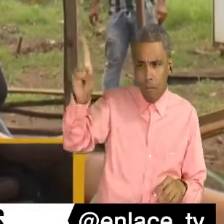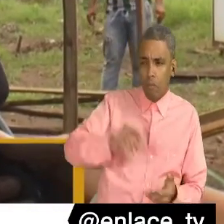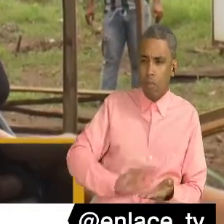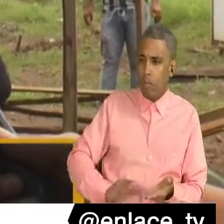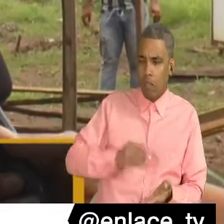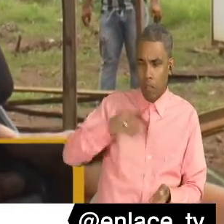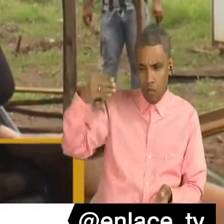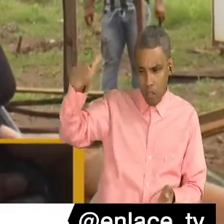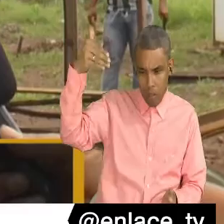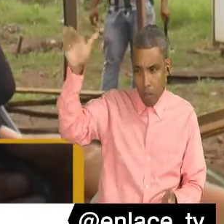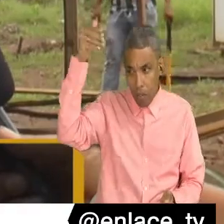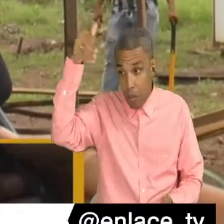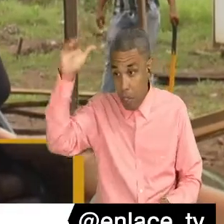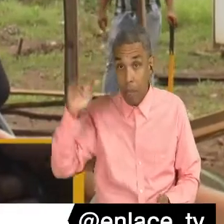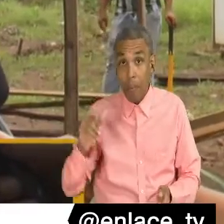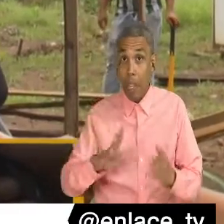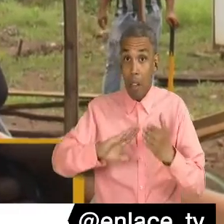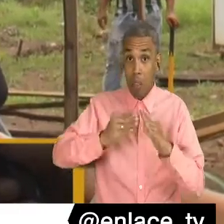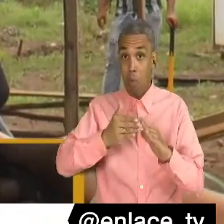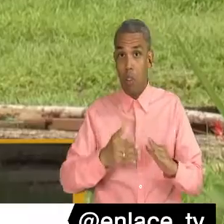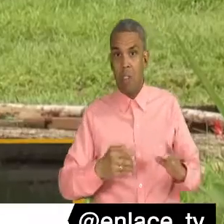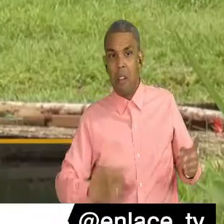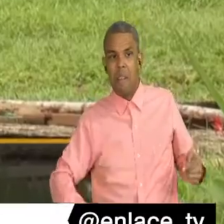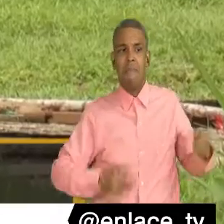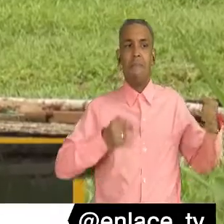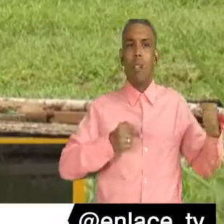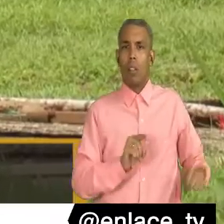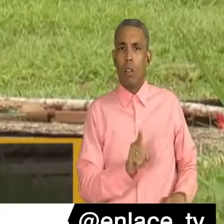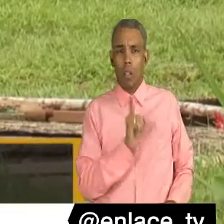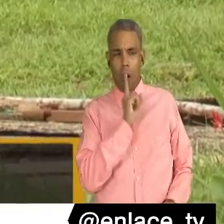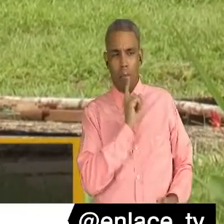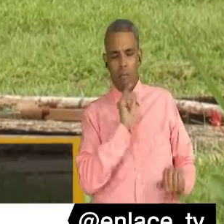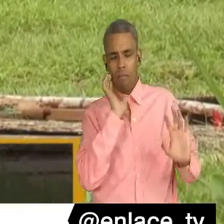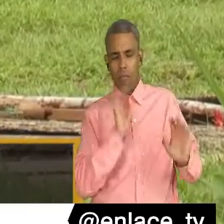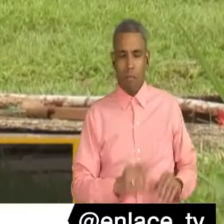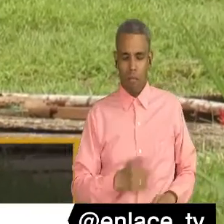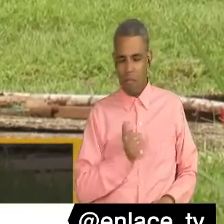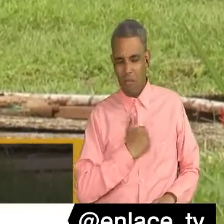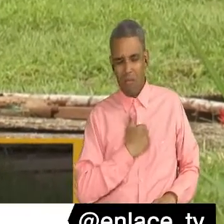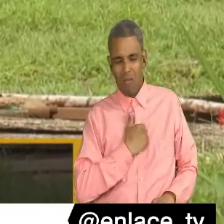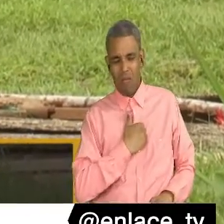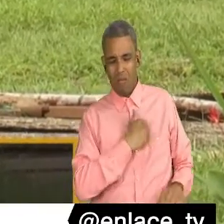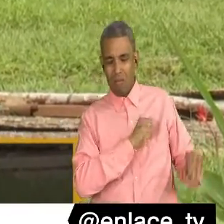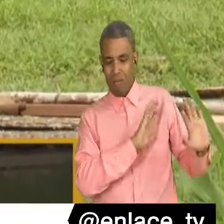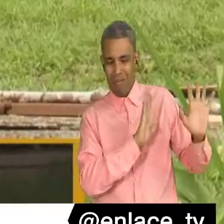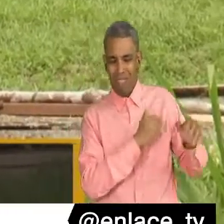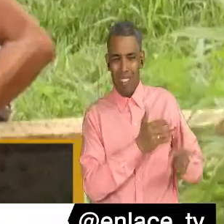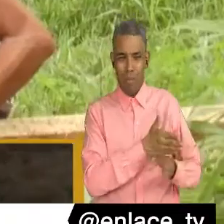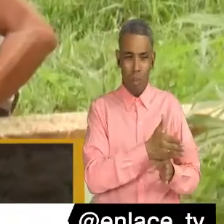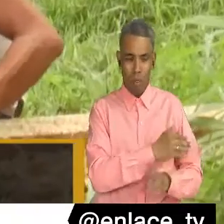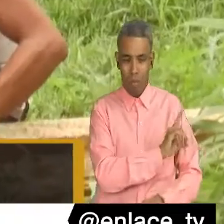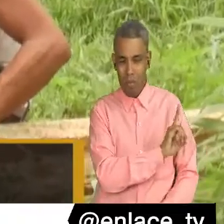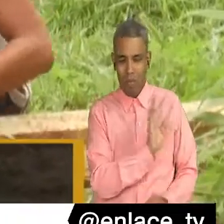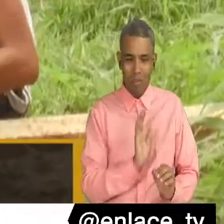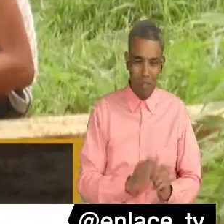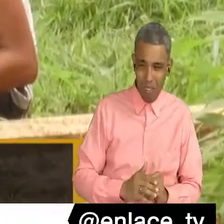sus maderos y sus hojas de ternil y de zinc, para evitar una confrontación aquí con la fuerza